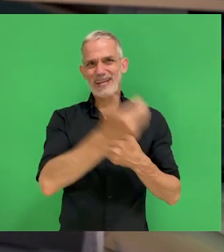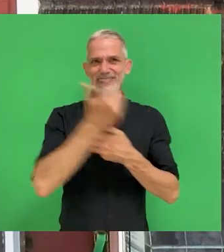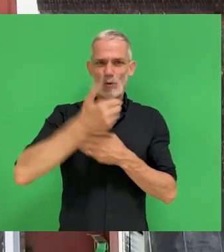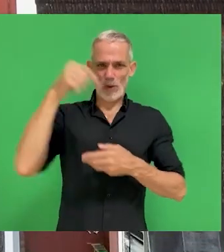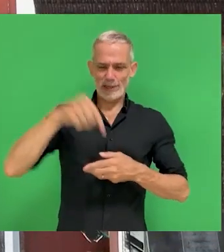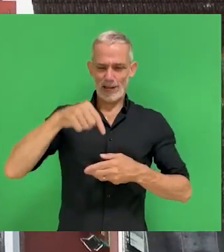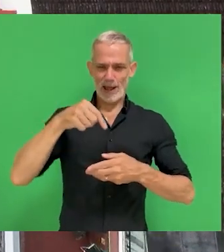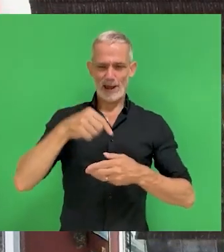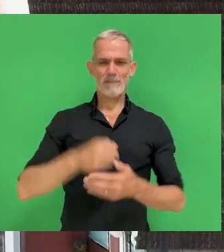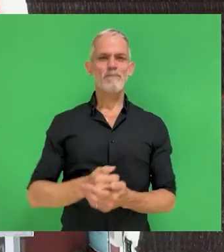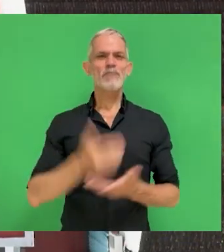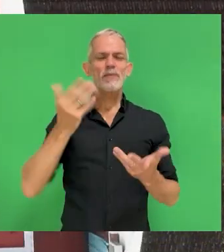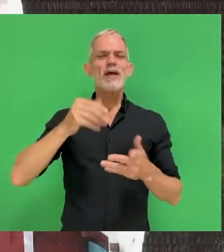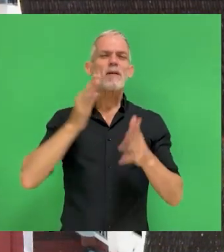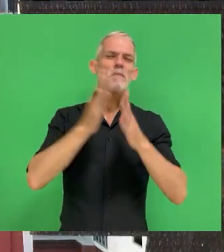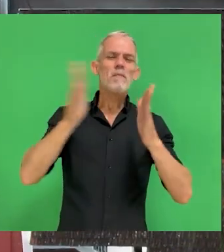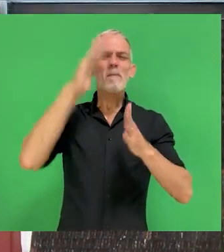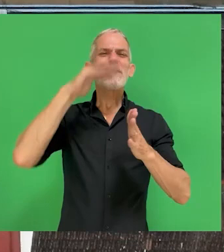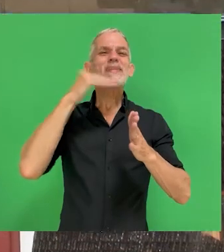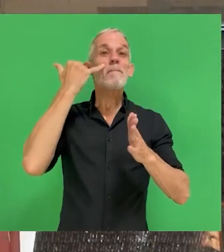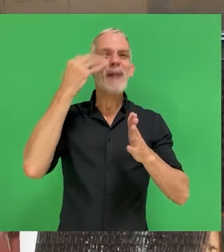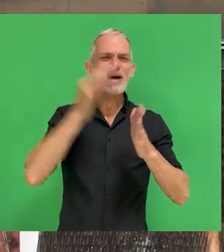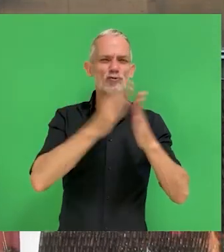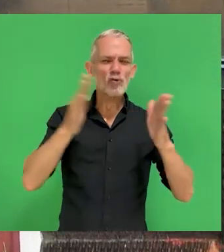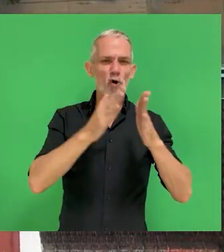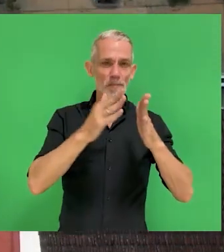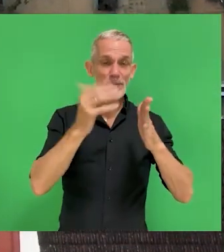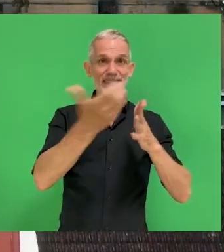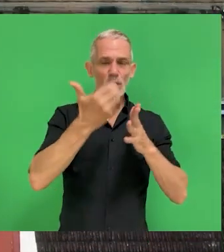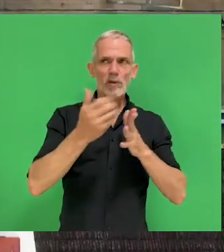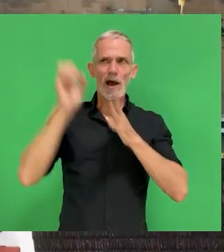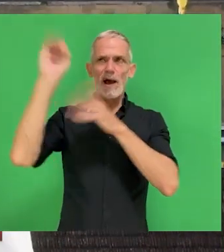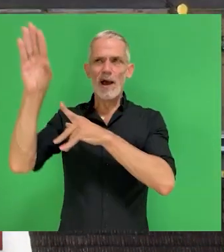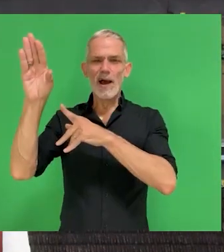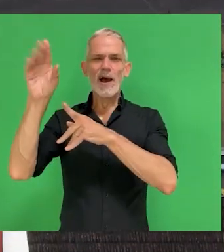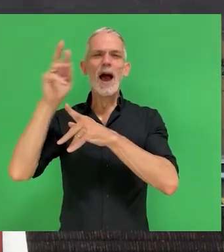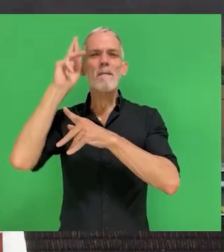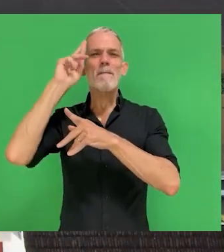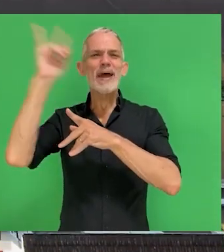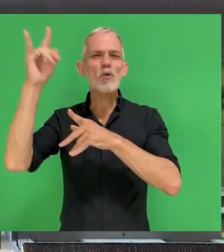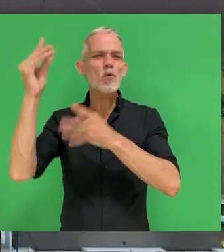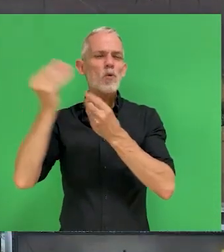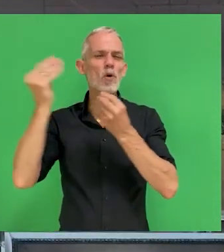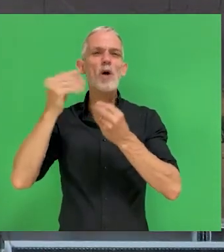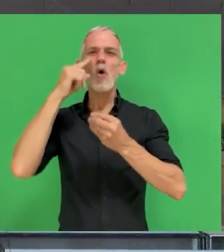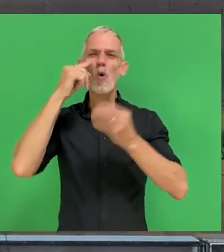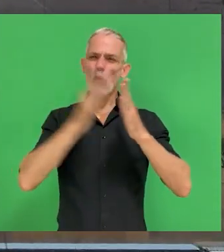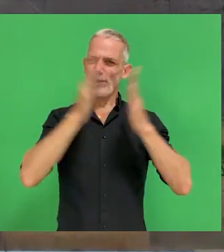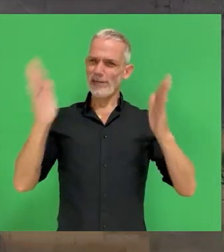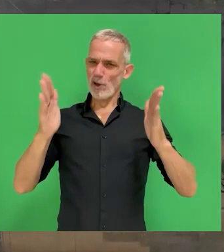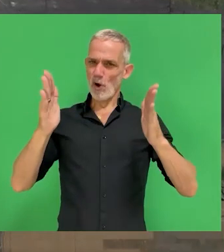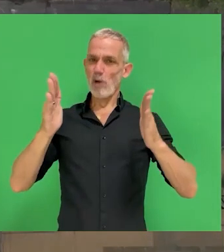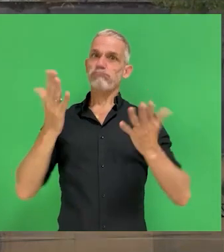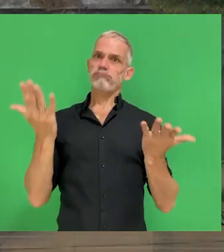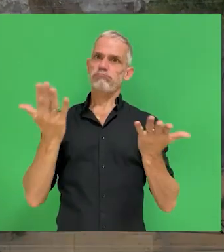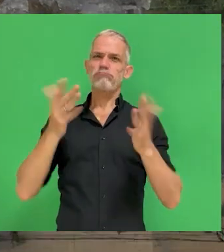Buenos Aires, en mayo. Y a él lo llevan secuestrado a Perú en junio. O